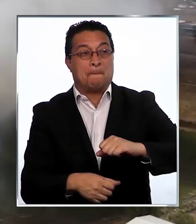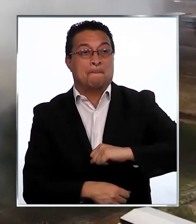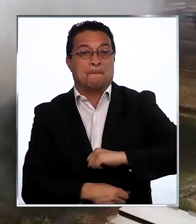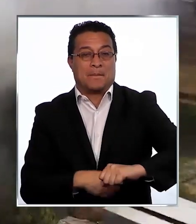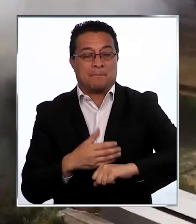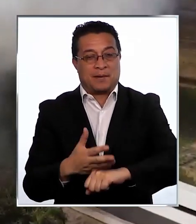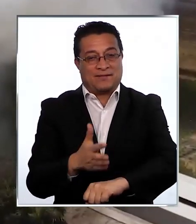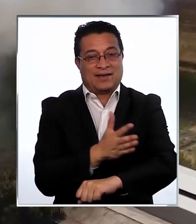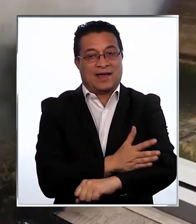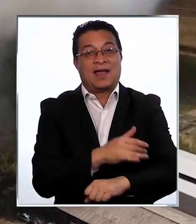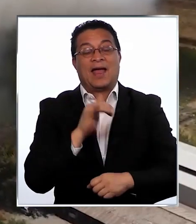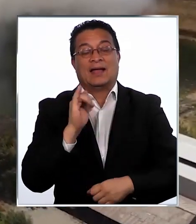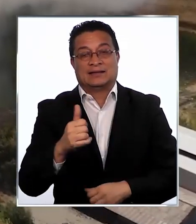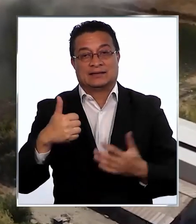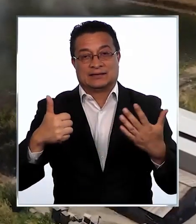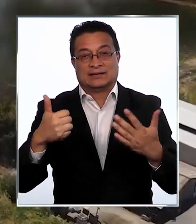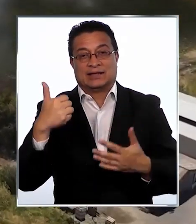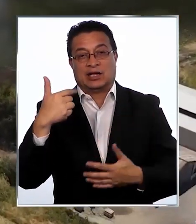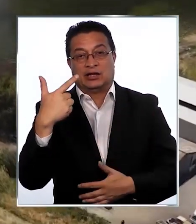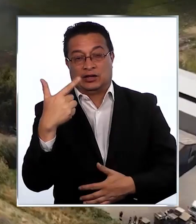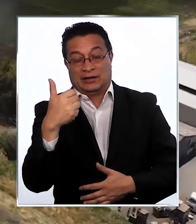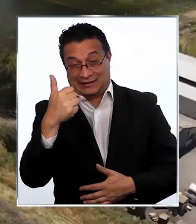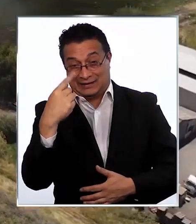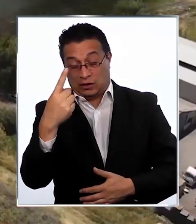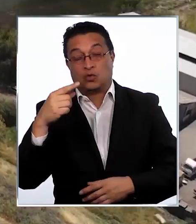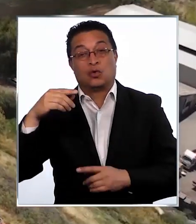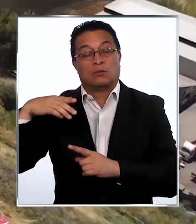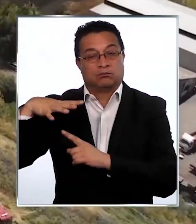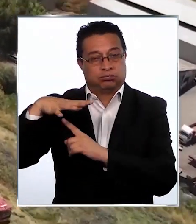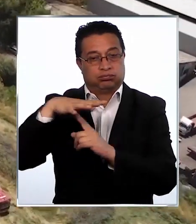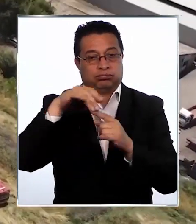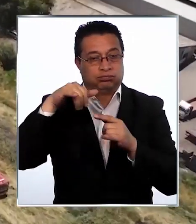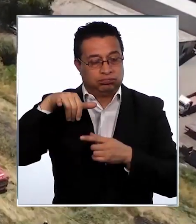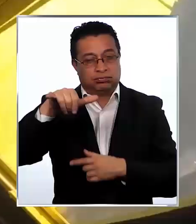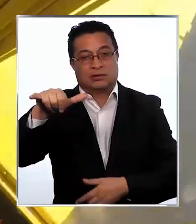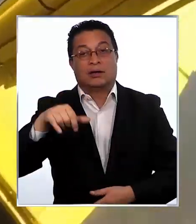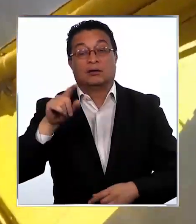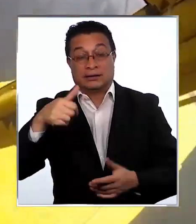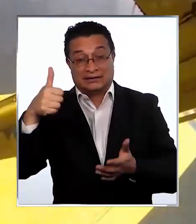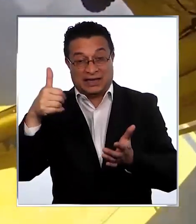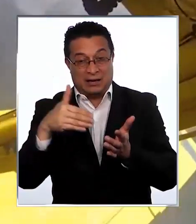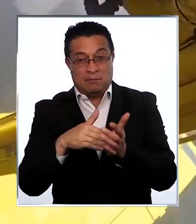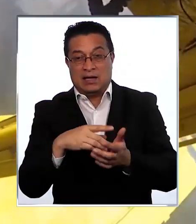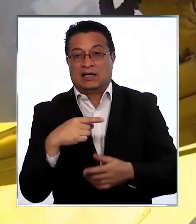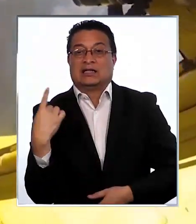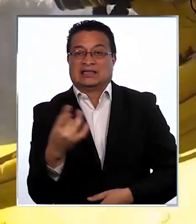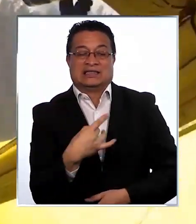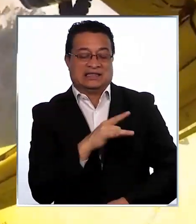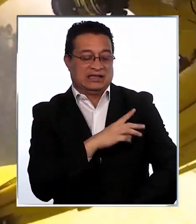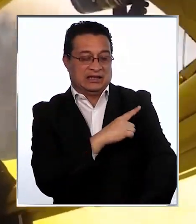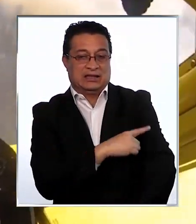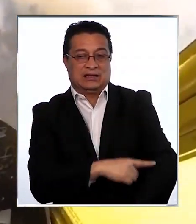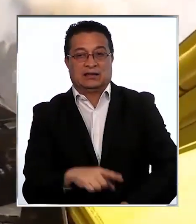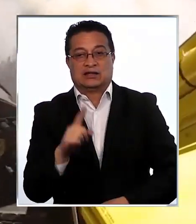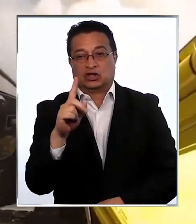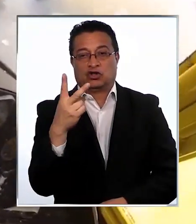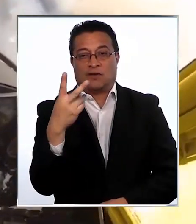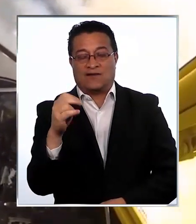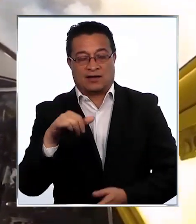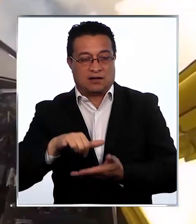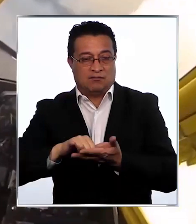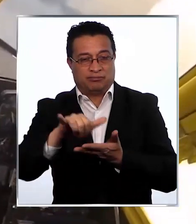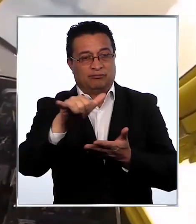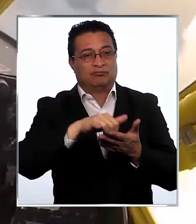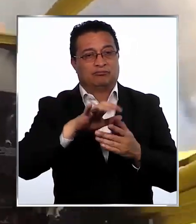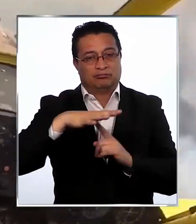prevención y 61 aeronaves. 6.000 brigadistas desplegados en el territorio nacional, más de 120 aeronaves. Es